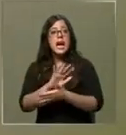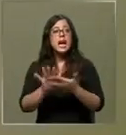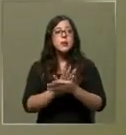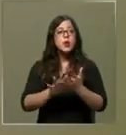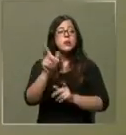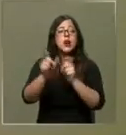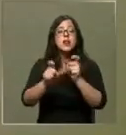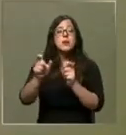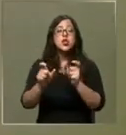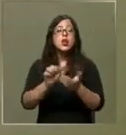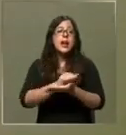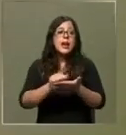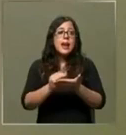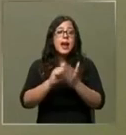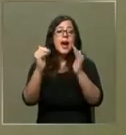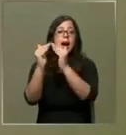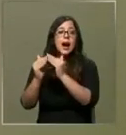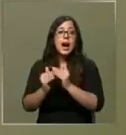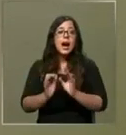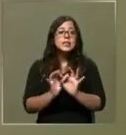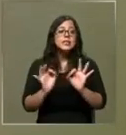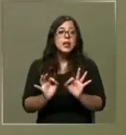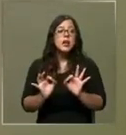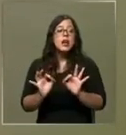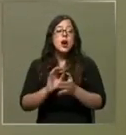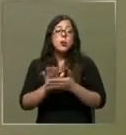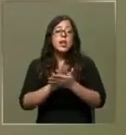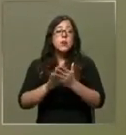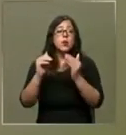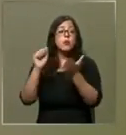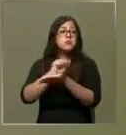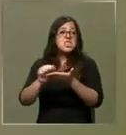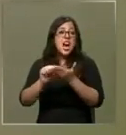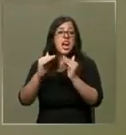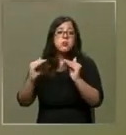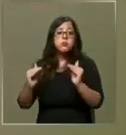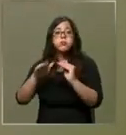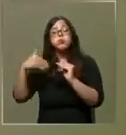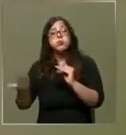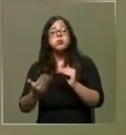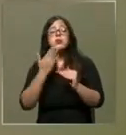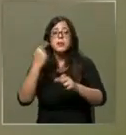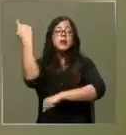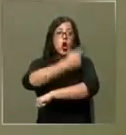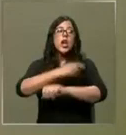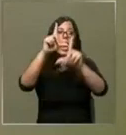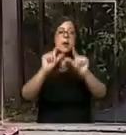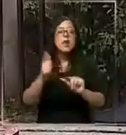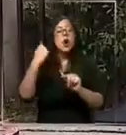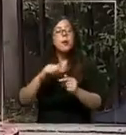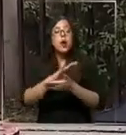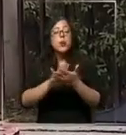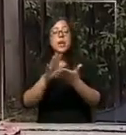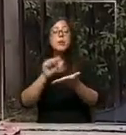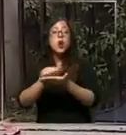es el caso de las trabajadoras de casa particular, que en el caso de ser puertas afuera van a reducir su jornada de 40 a 45 horas, pero en el caso de